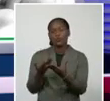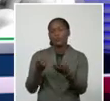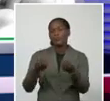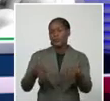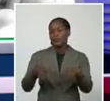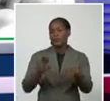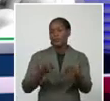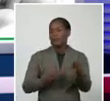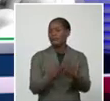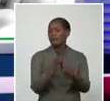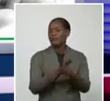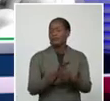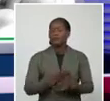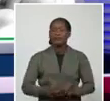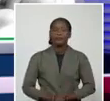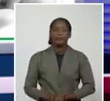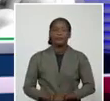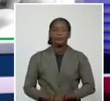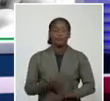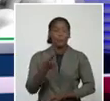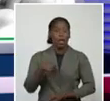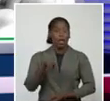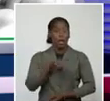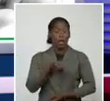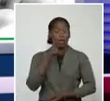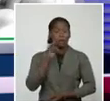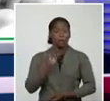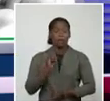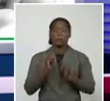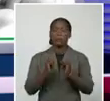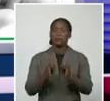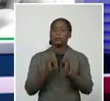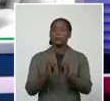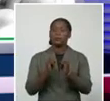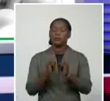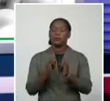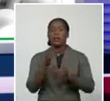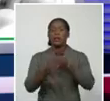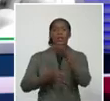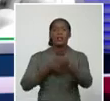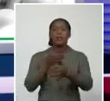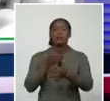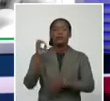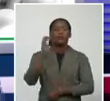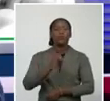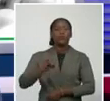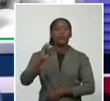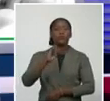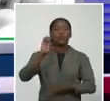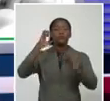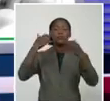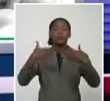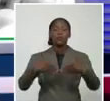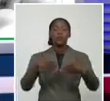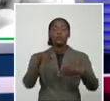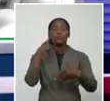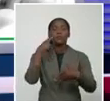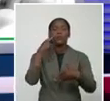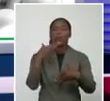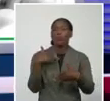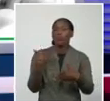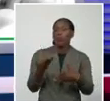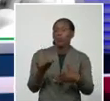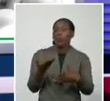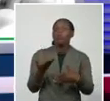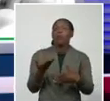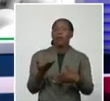Y ayer muchos medios de prensa destacaban la noticia de que la Organización Mundial de la Salud ha desestimado la teoría